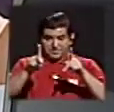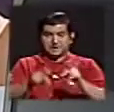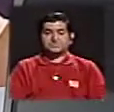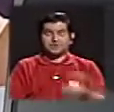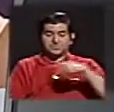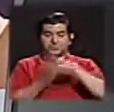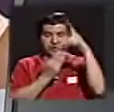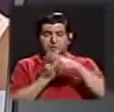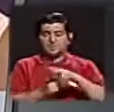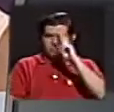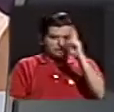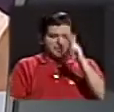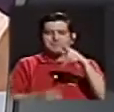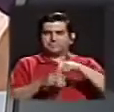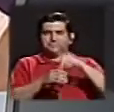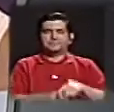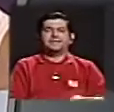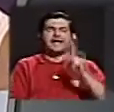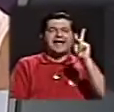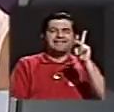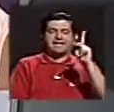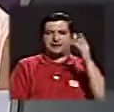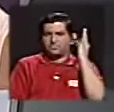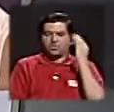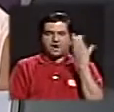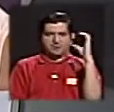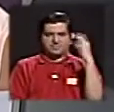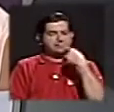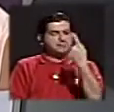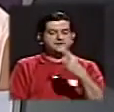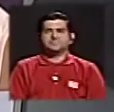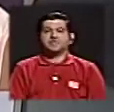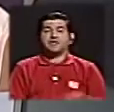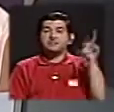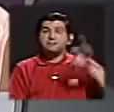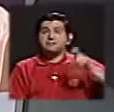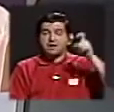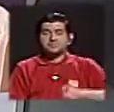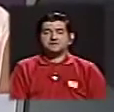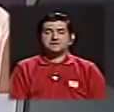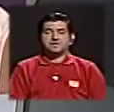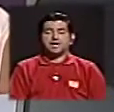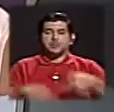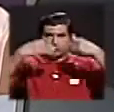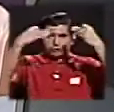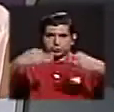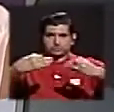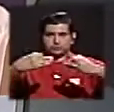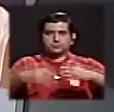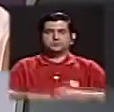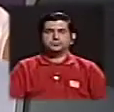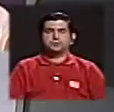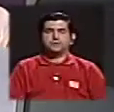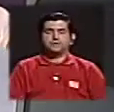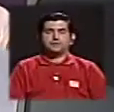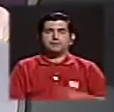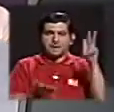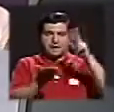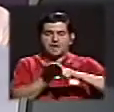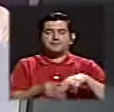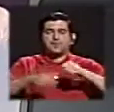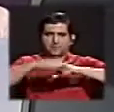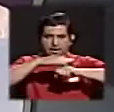con Irreverencias. Catherine de Cartago nos dice que es necesario que se tomen las medidas para aprobar